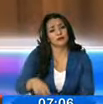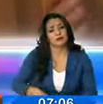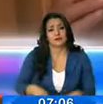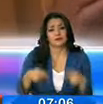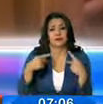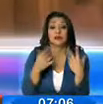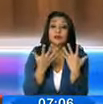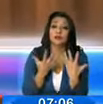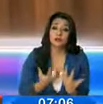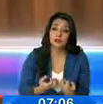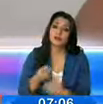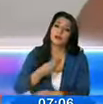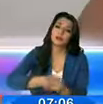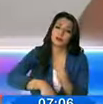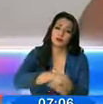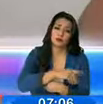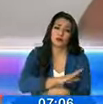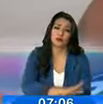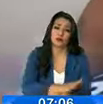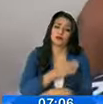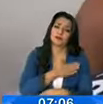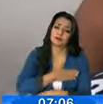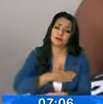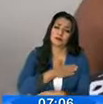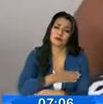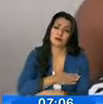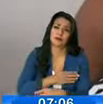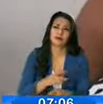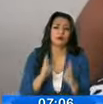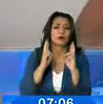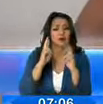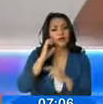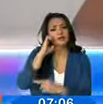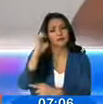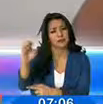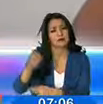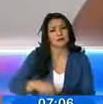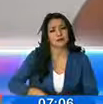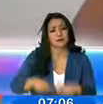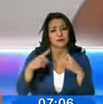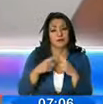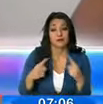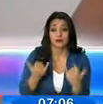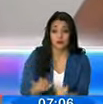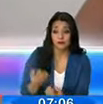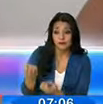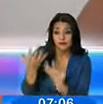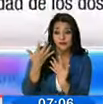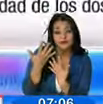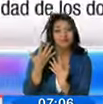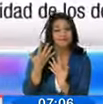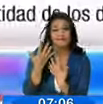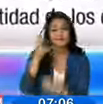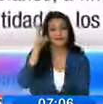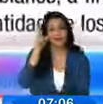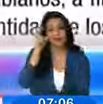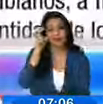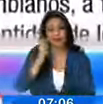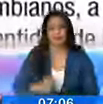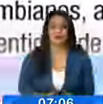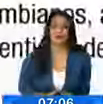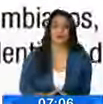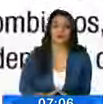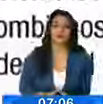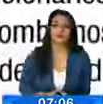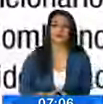es que nos devuelvan. Tenemos la esperanza que ellos estén vivos todavía, pero ya ahorita con esa noticia ya no. De acuerdo a un